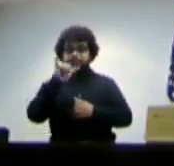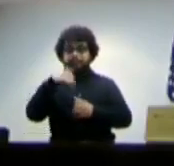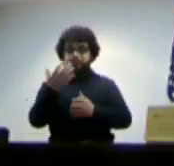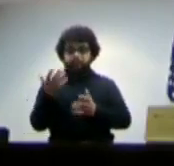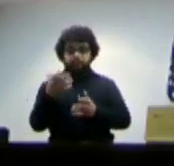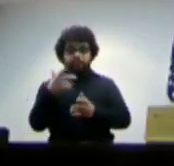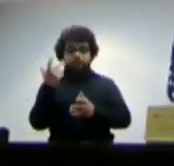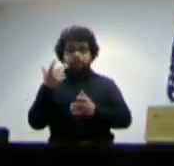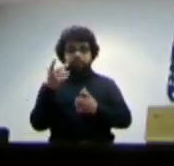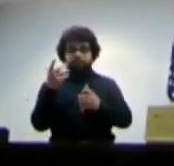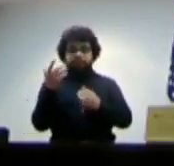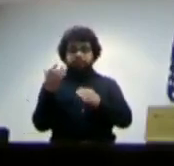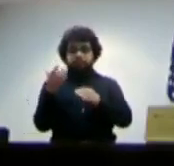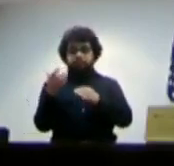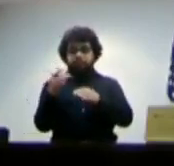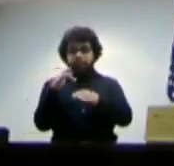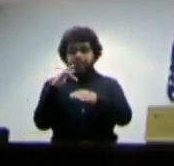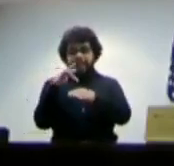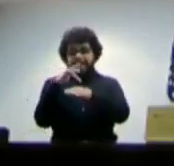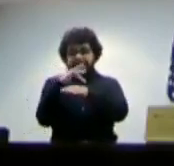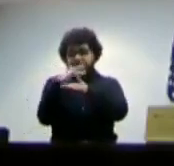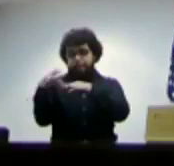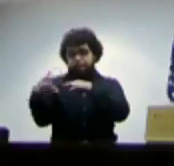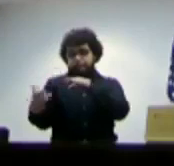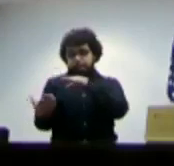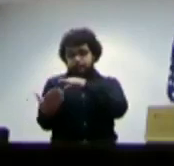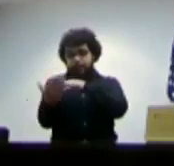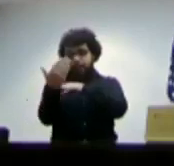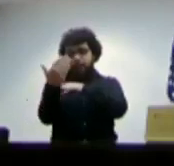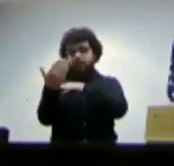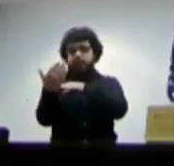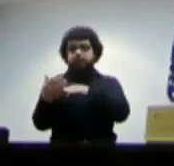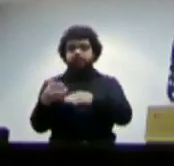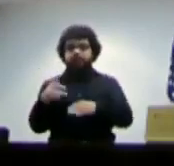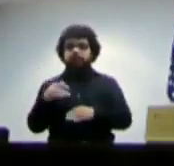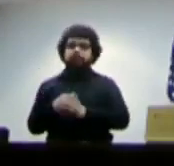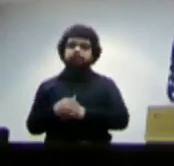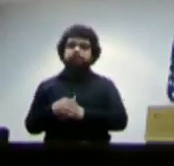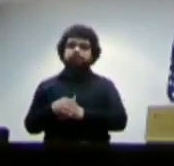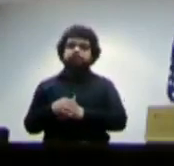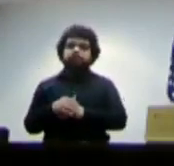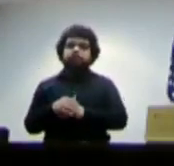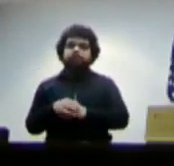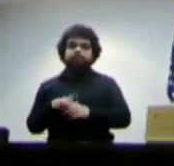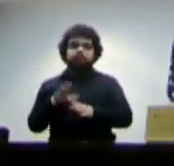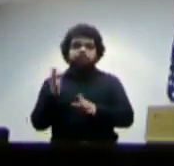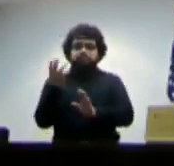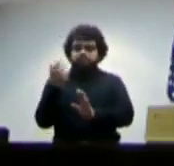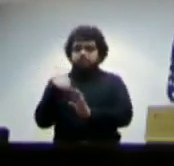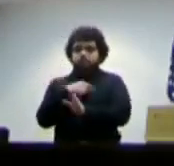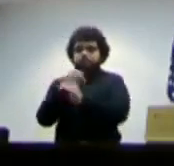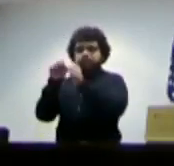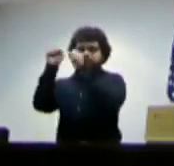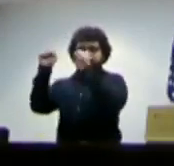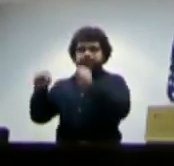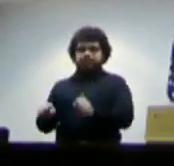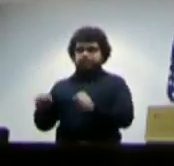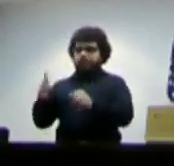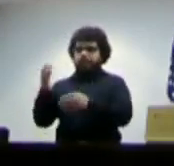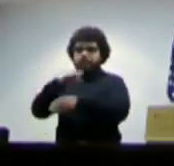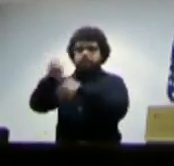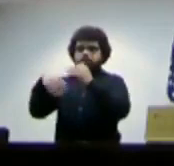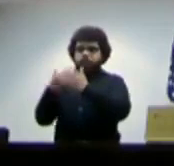día temprano. No recuerdo ahora mismo la hora, pero fue durante el día. Nuestras unidades reaccionan, todas reaccionan. Y